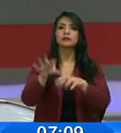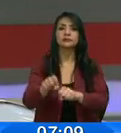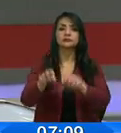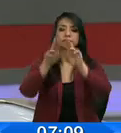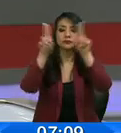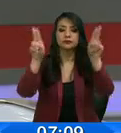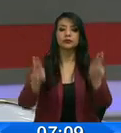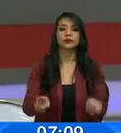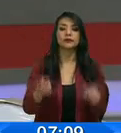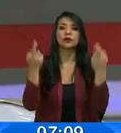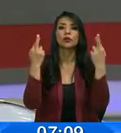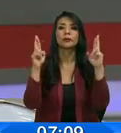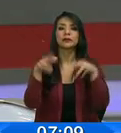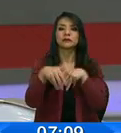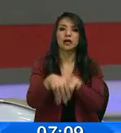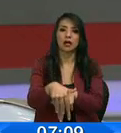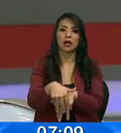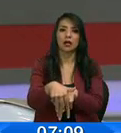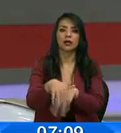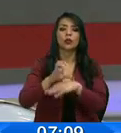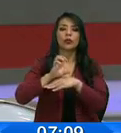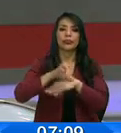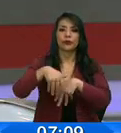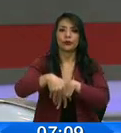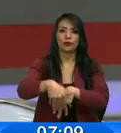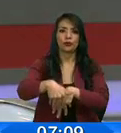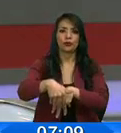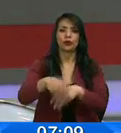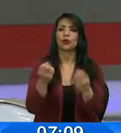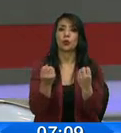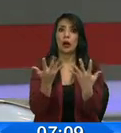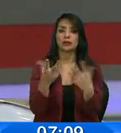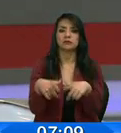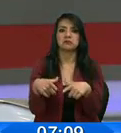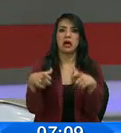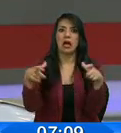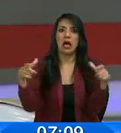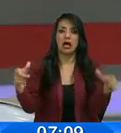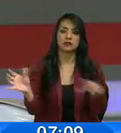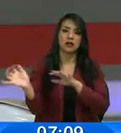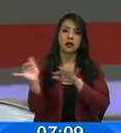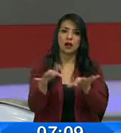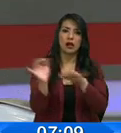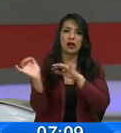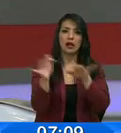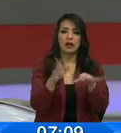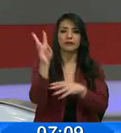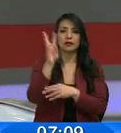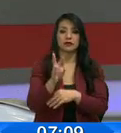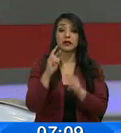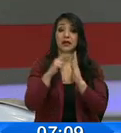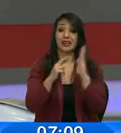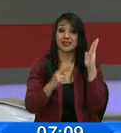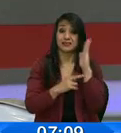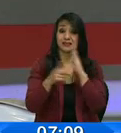puente de Rumichaca, este en el lado ecuatoriano. La cifra va en aumento, pues continúan llegando sin el requisito